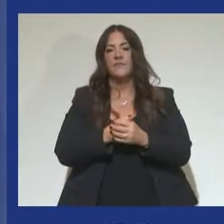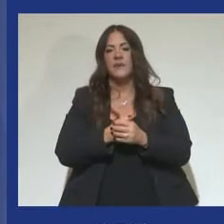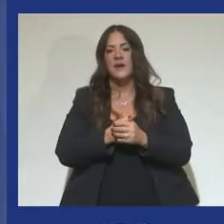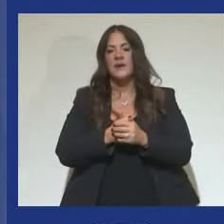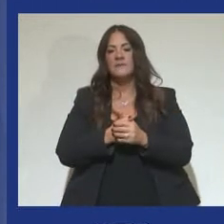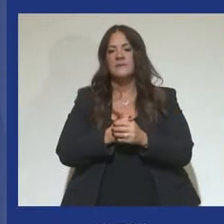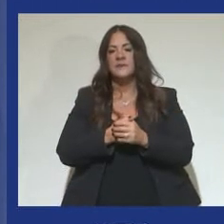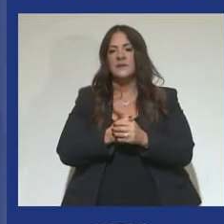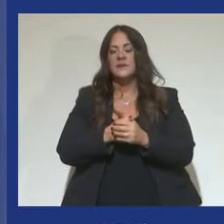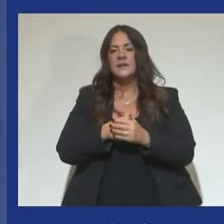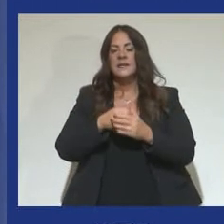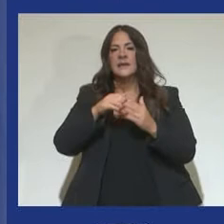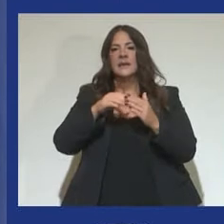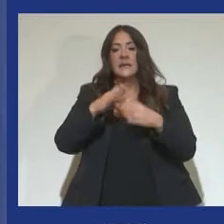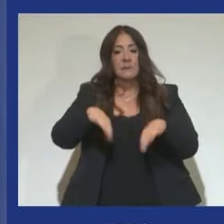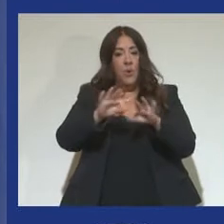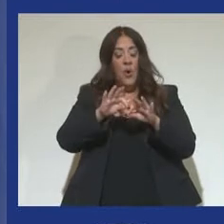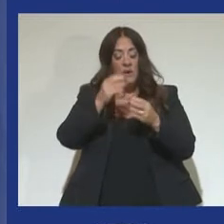una